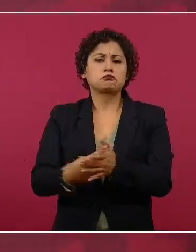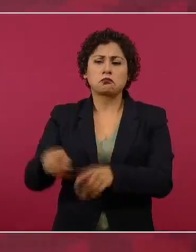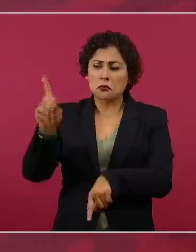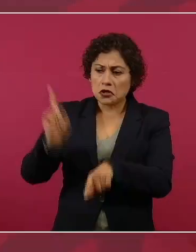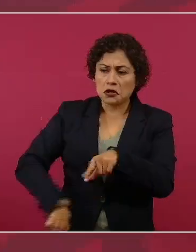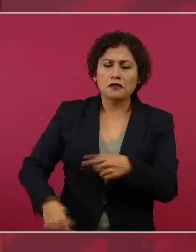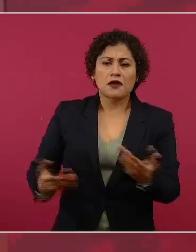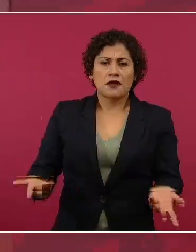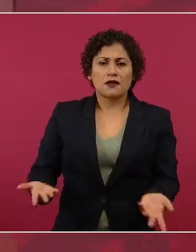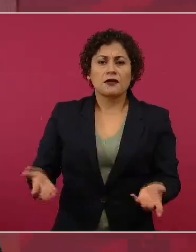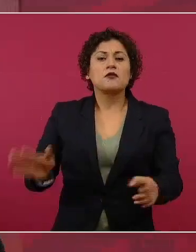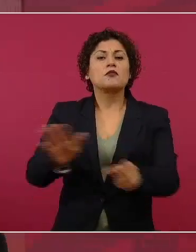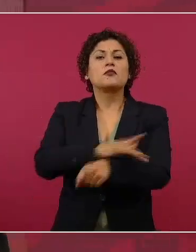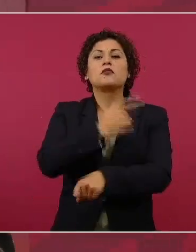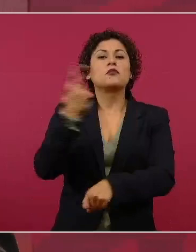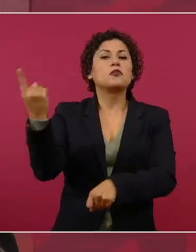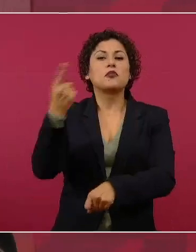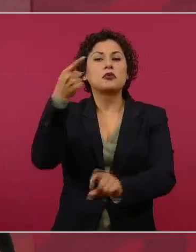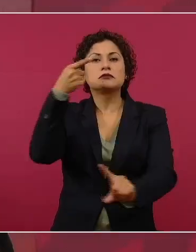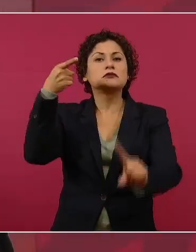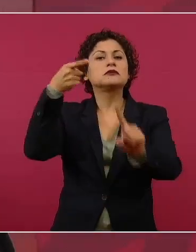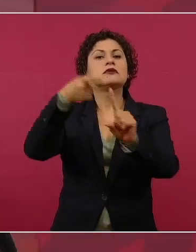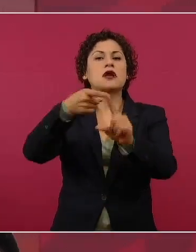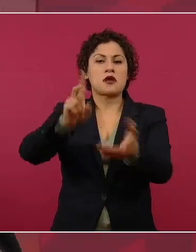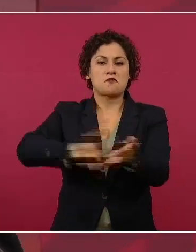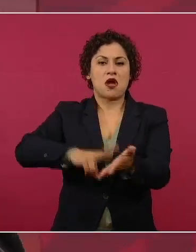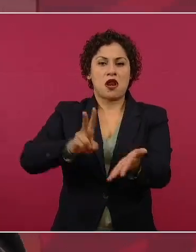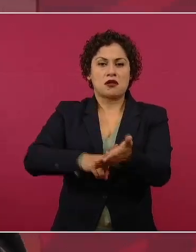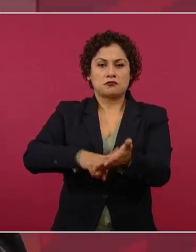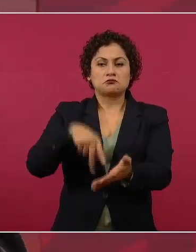Si es un asunto de principios, lo hago.